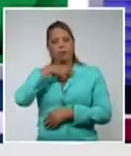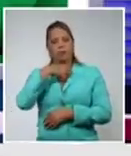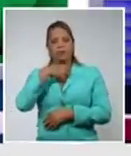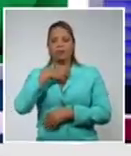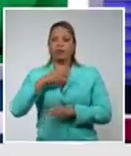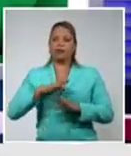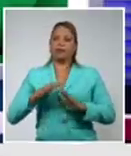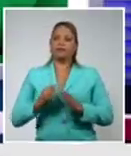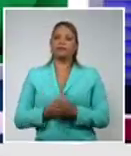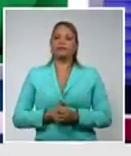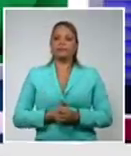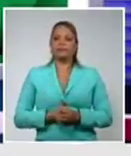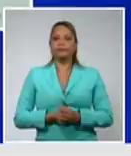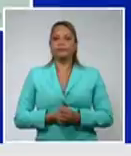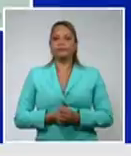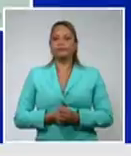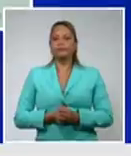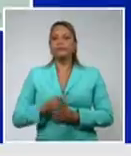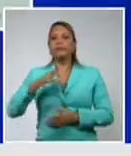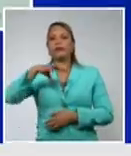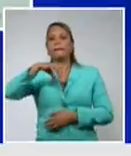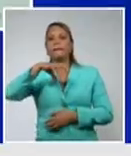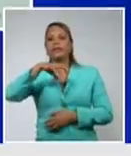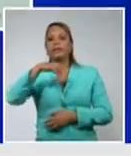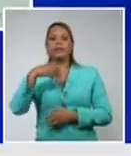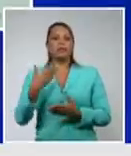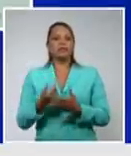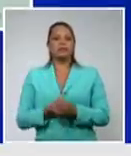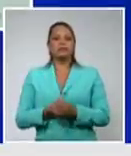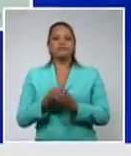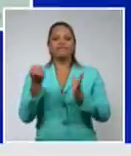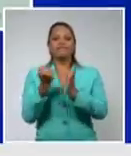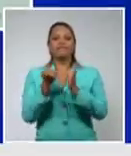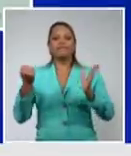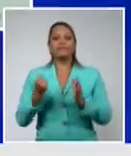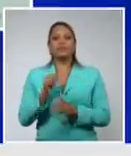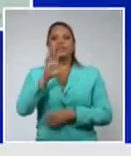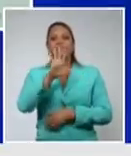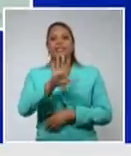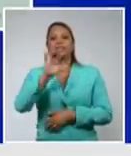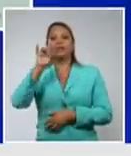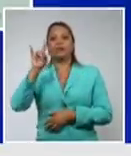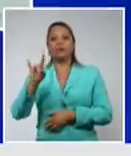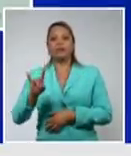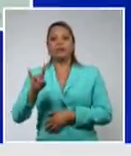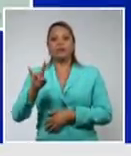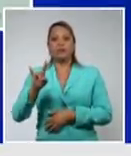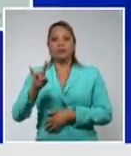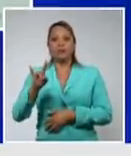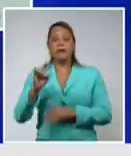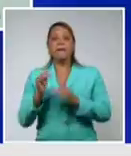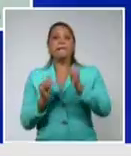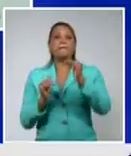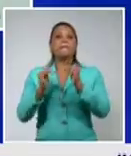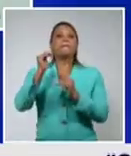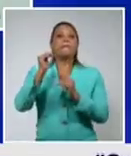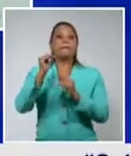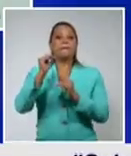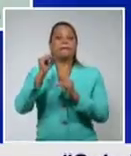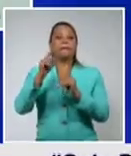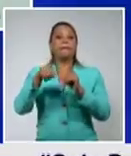país. Pinar del Río diagnostica 59 pacientes más que el día